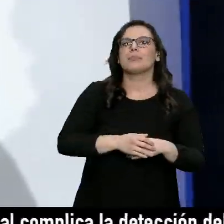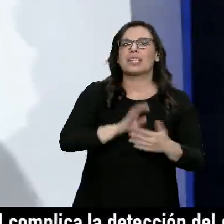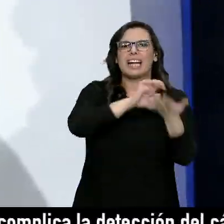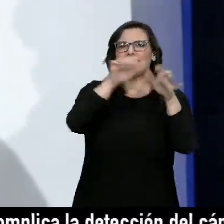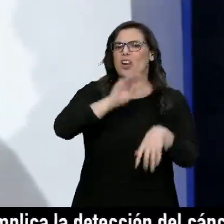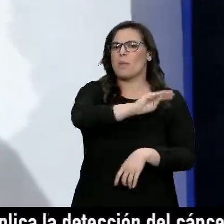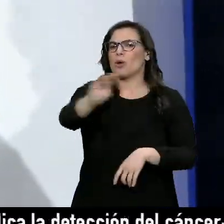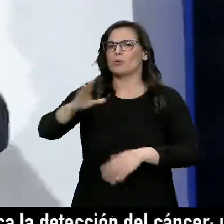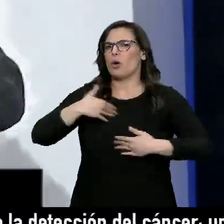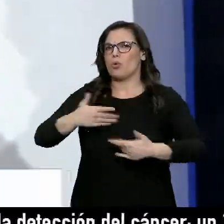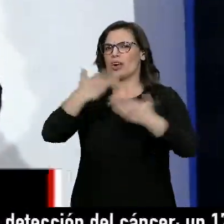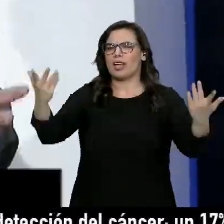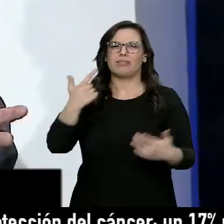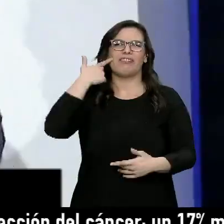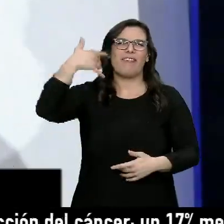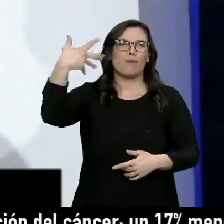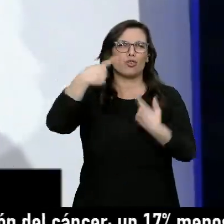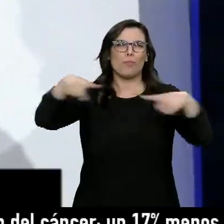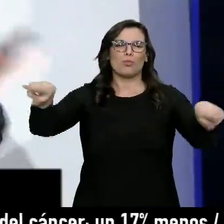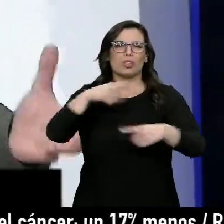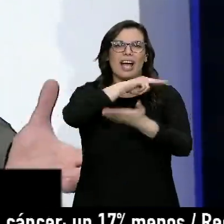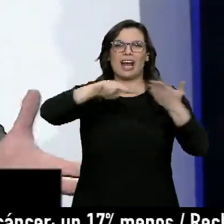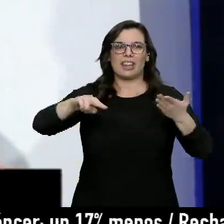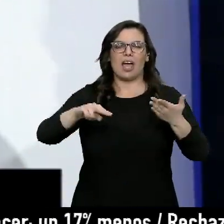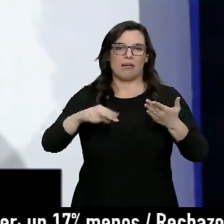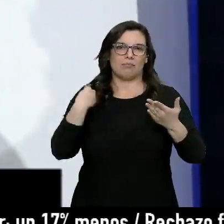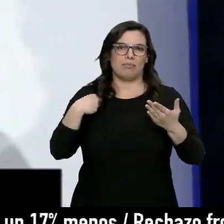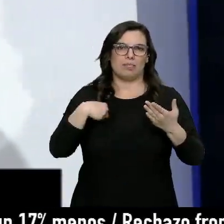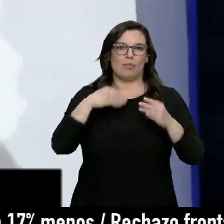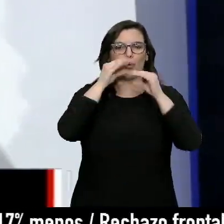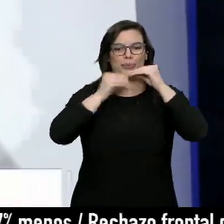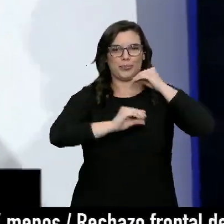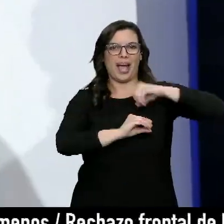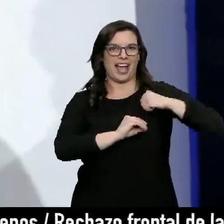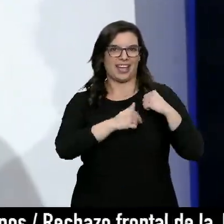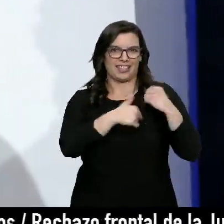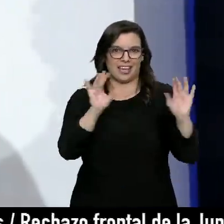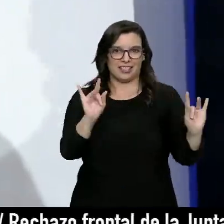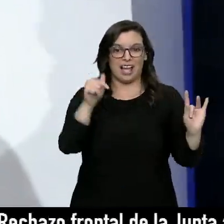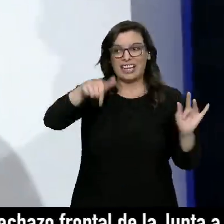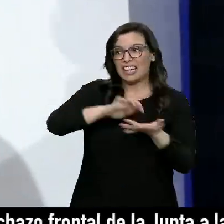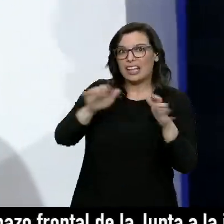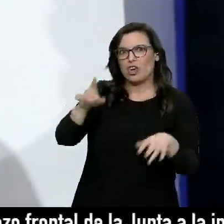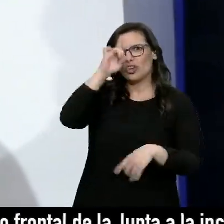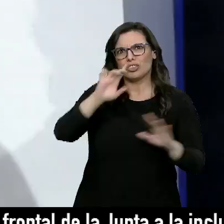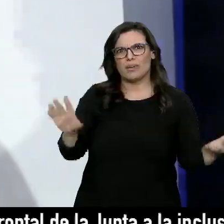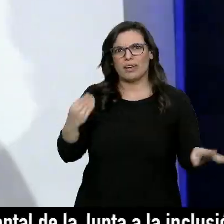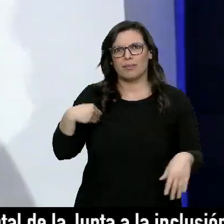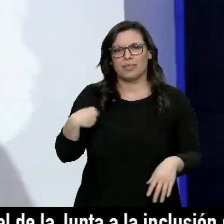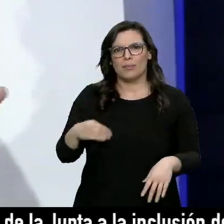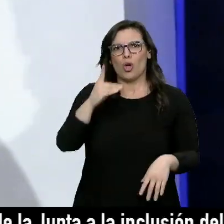dices cuál es el instrumento más conocido de Galicia y todo el mundo dice la gaita, todos los niños. Y cuando preguntas en Castilla y León ninguno dice